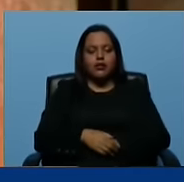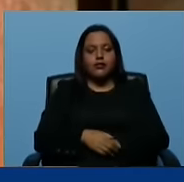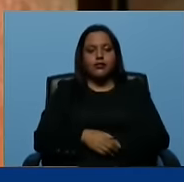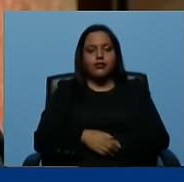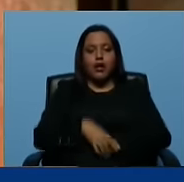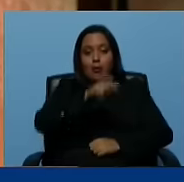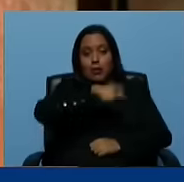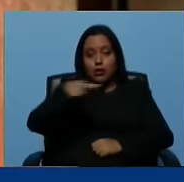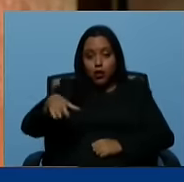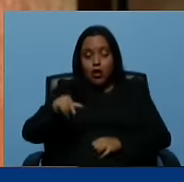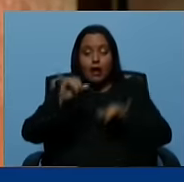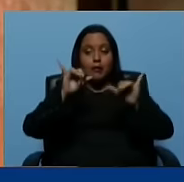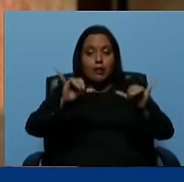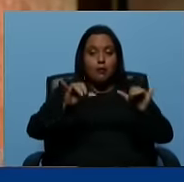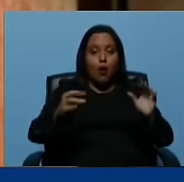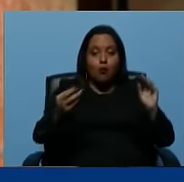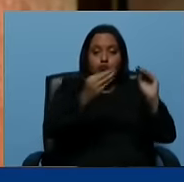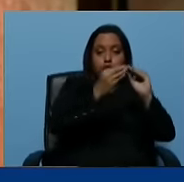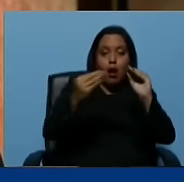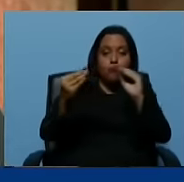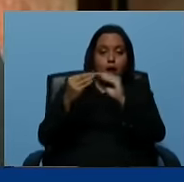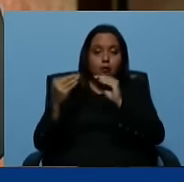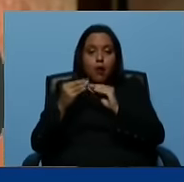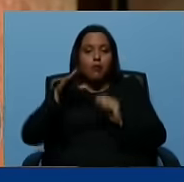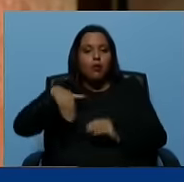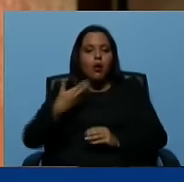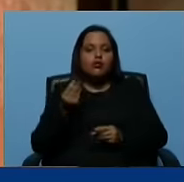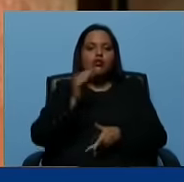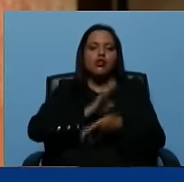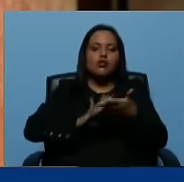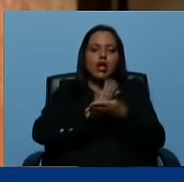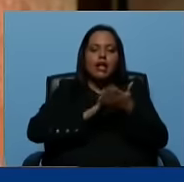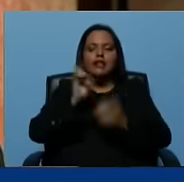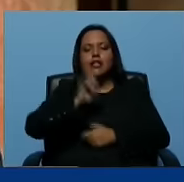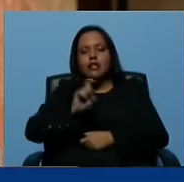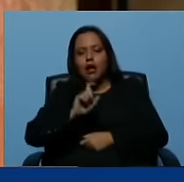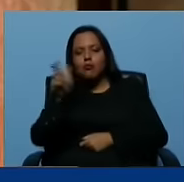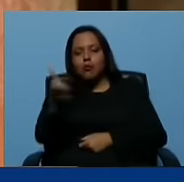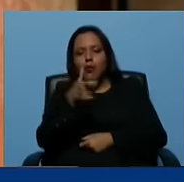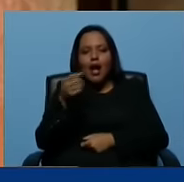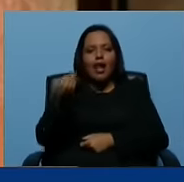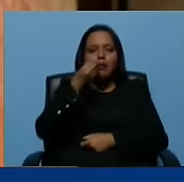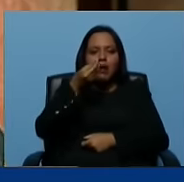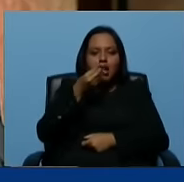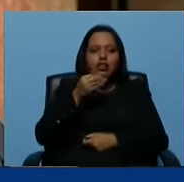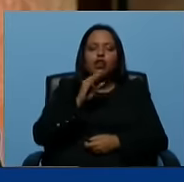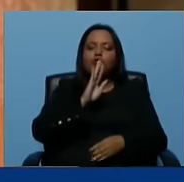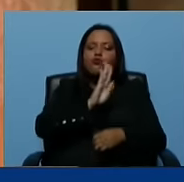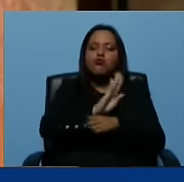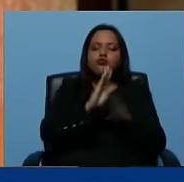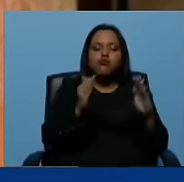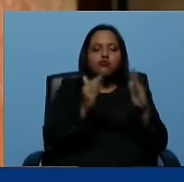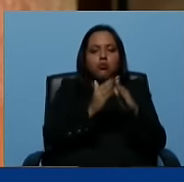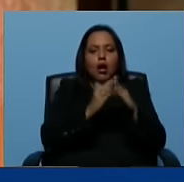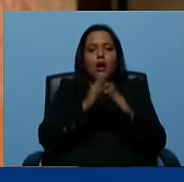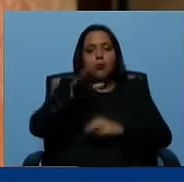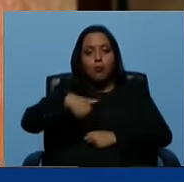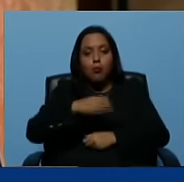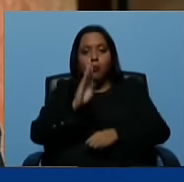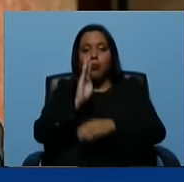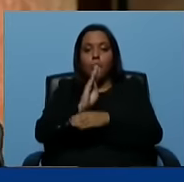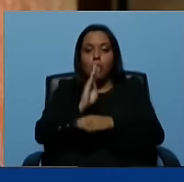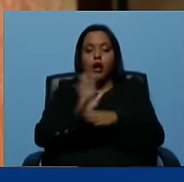la misma especie para poder atender las necesidades de búsqueda de alimentos, de refugio y de protegerse